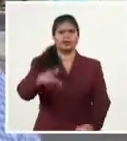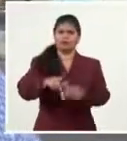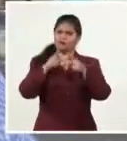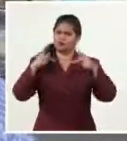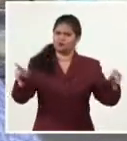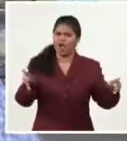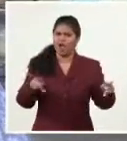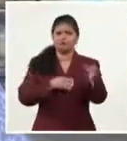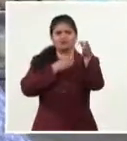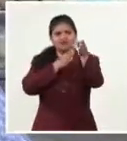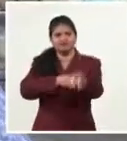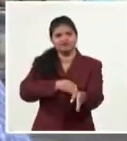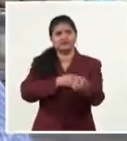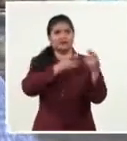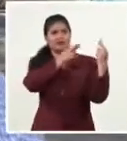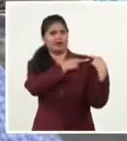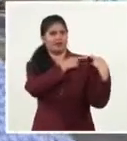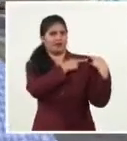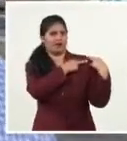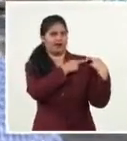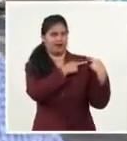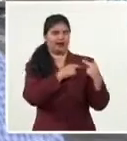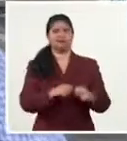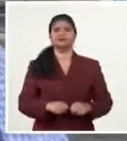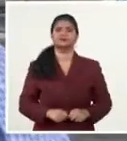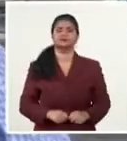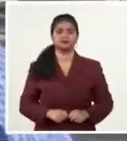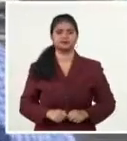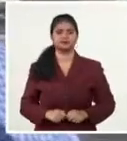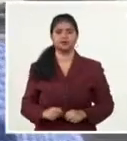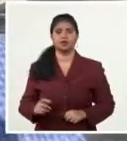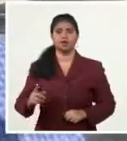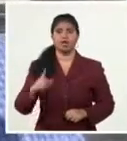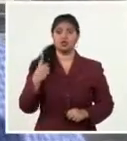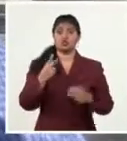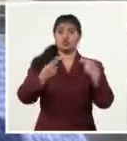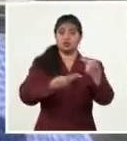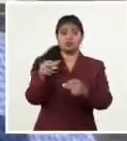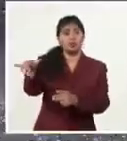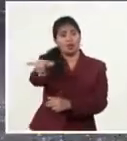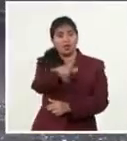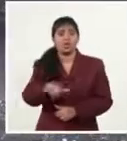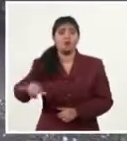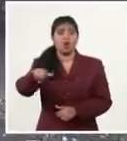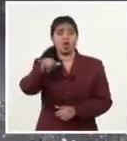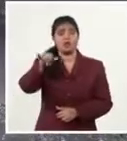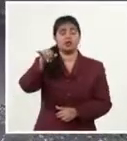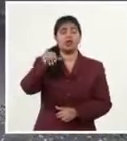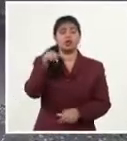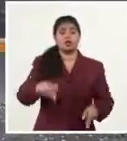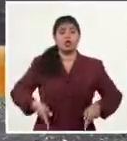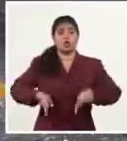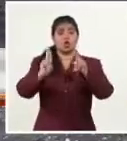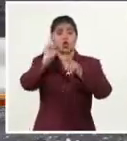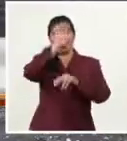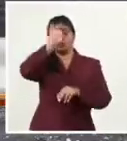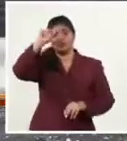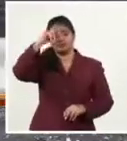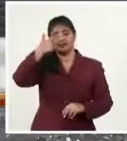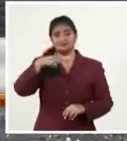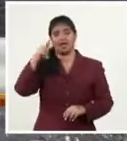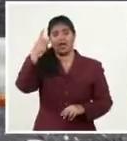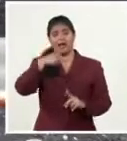en otras labores similares como las que presenciamos hace unos meses en el Hotel Saratoga. Yo fui una de las personas que se tiró